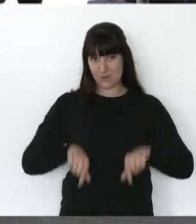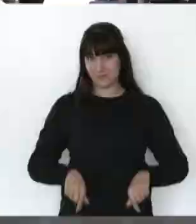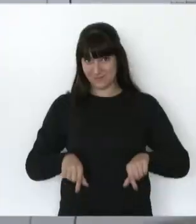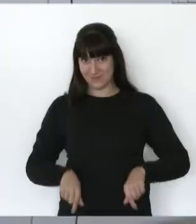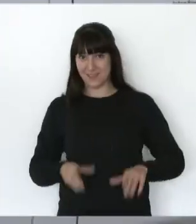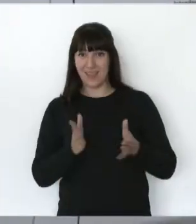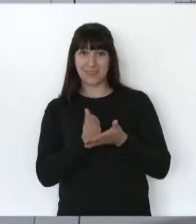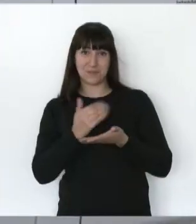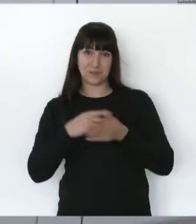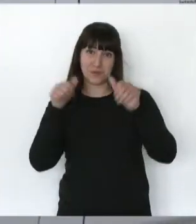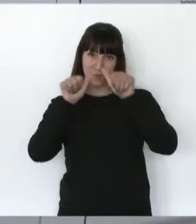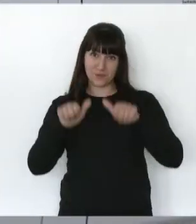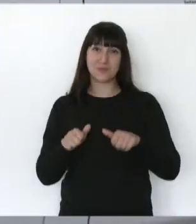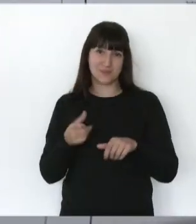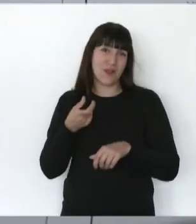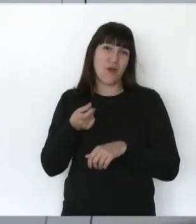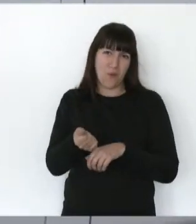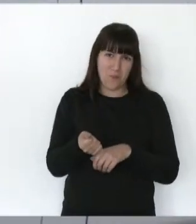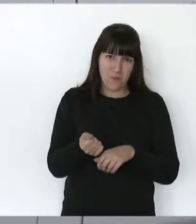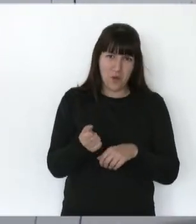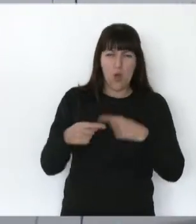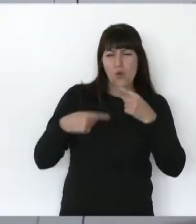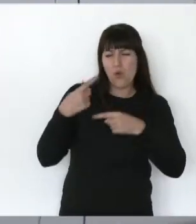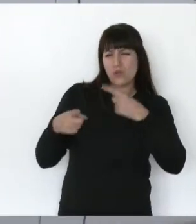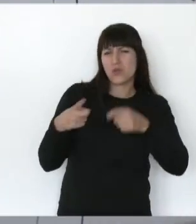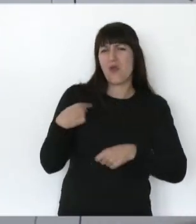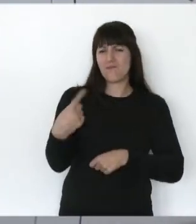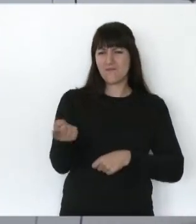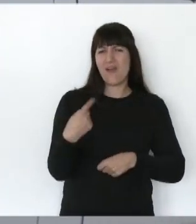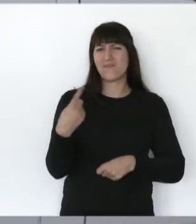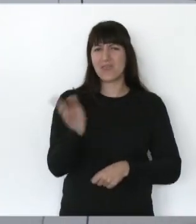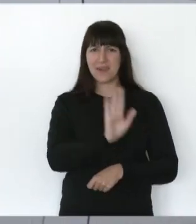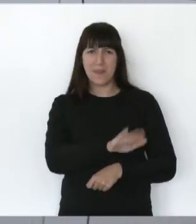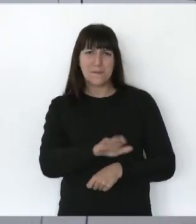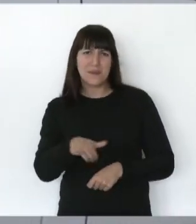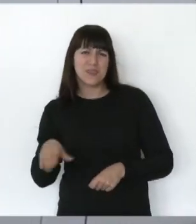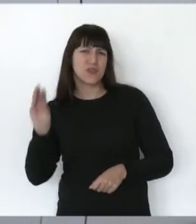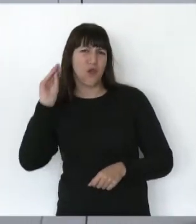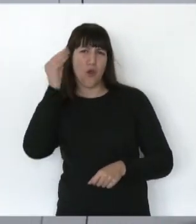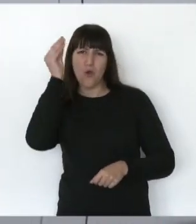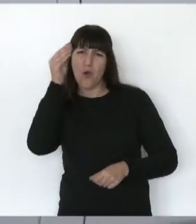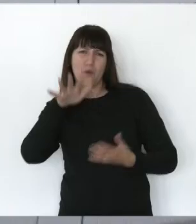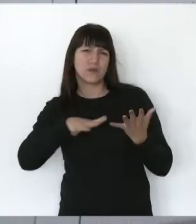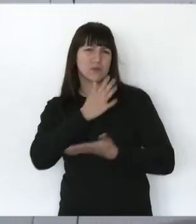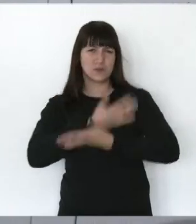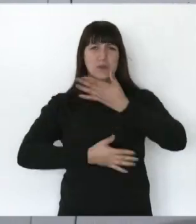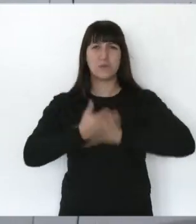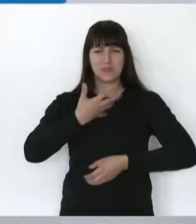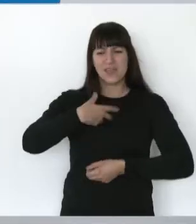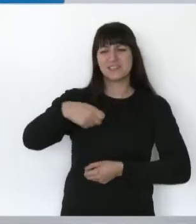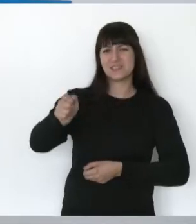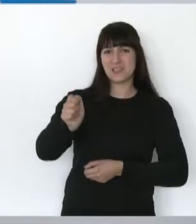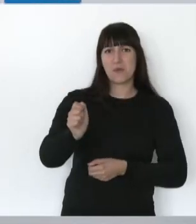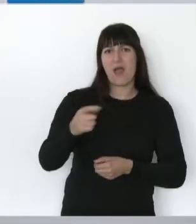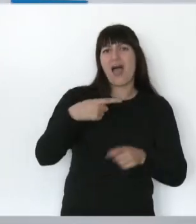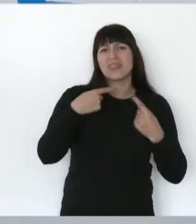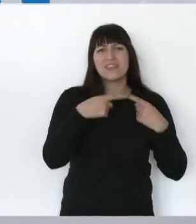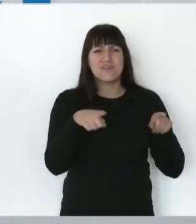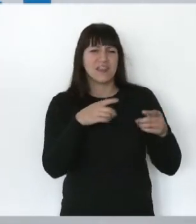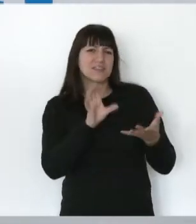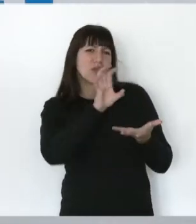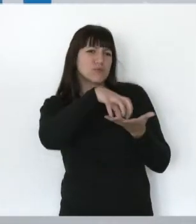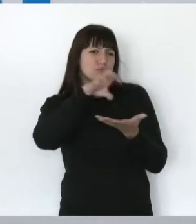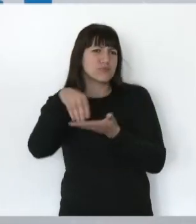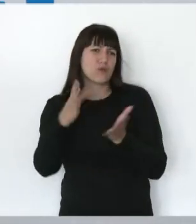adquirió el gobierno departamental para seguir trasladando a las personas, los niños y jóvenes en situación de discapacidad a